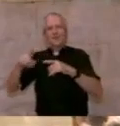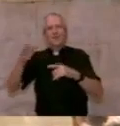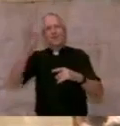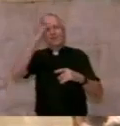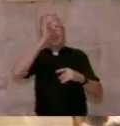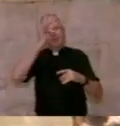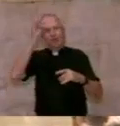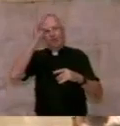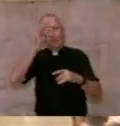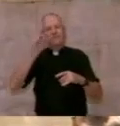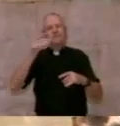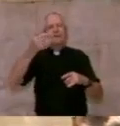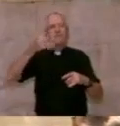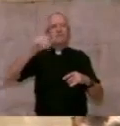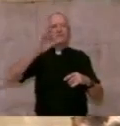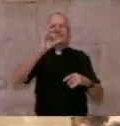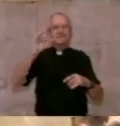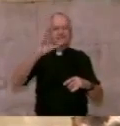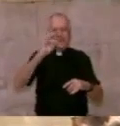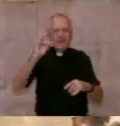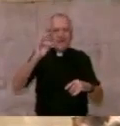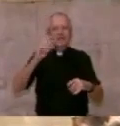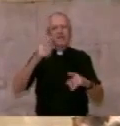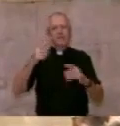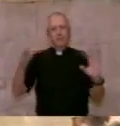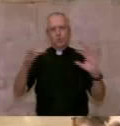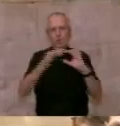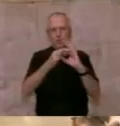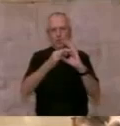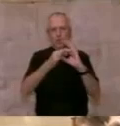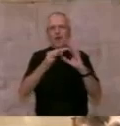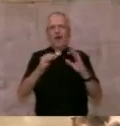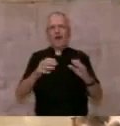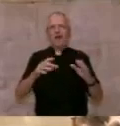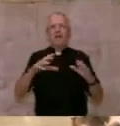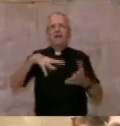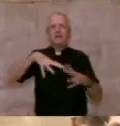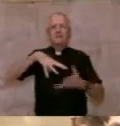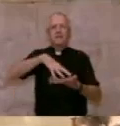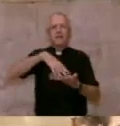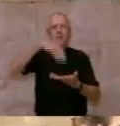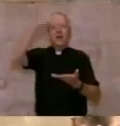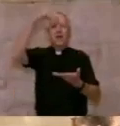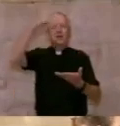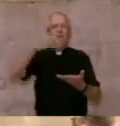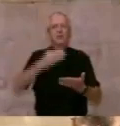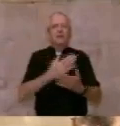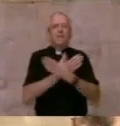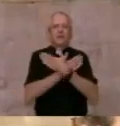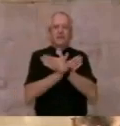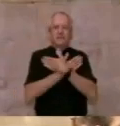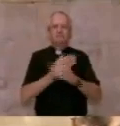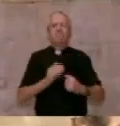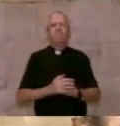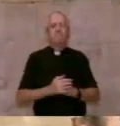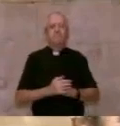el teólogo doctor Joan Baptista Mañá, tan vinculado al santuario de la Virgen de la Foncalda.